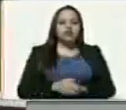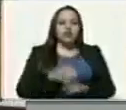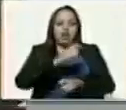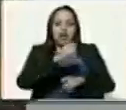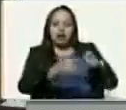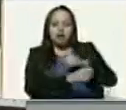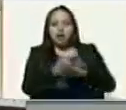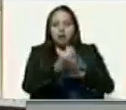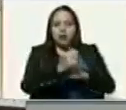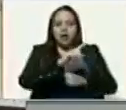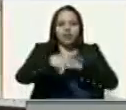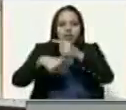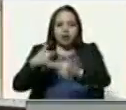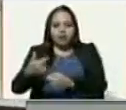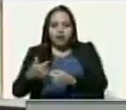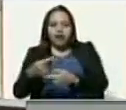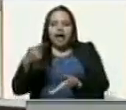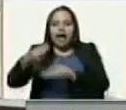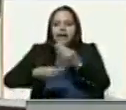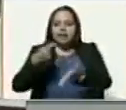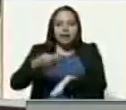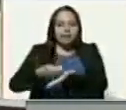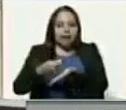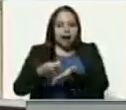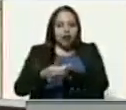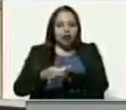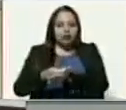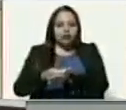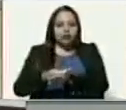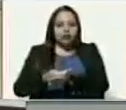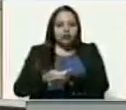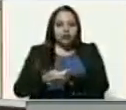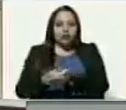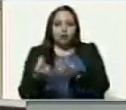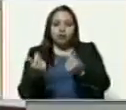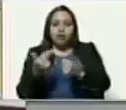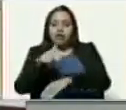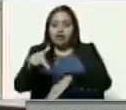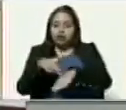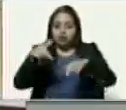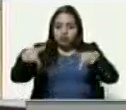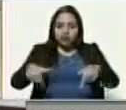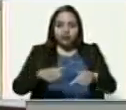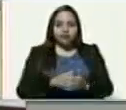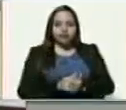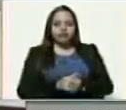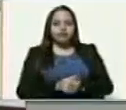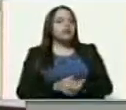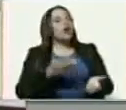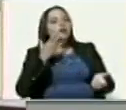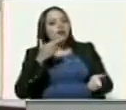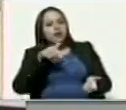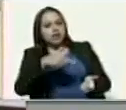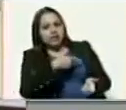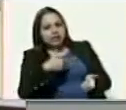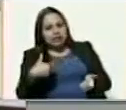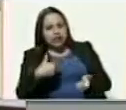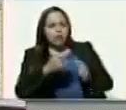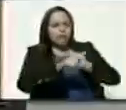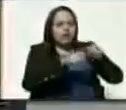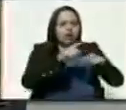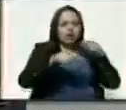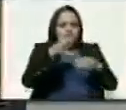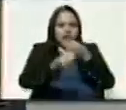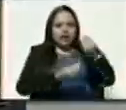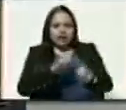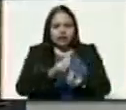bolívares y luego hacer el pago a través de la moneda local. Fíjense, quiero por acá ir leyendo preguntas,